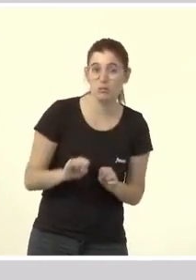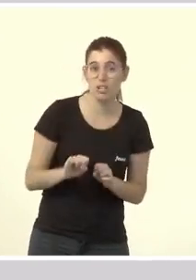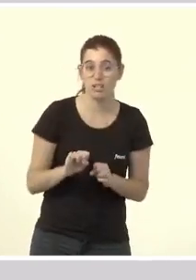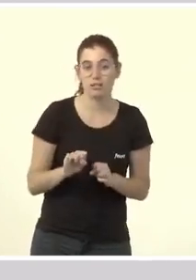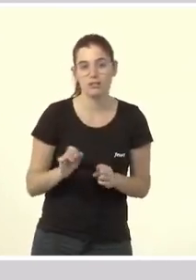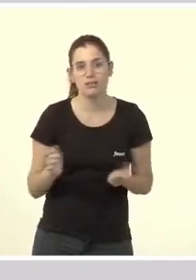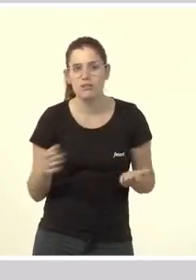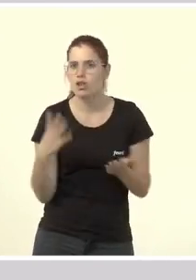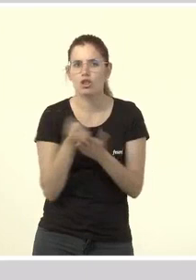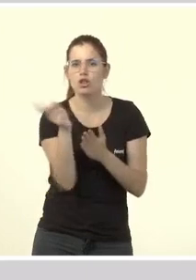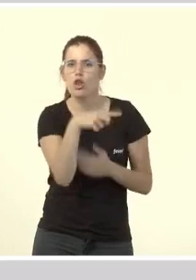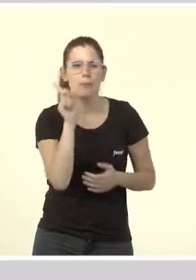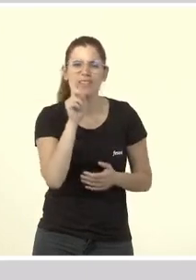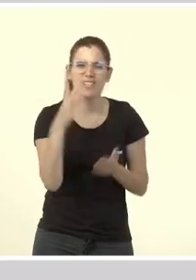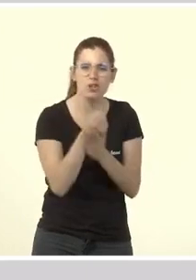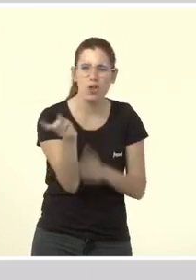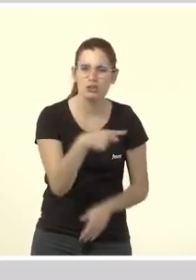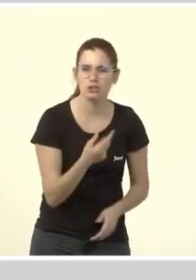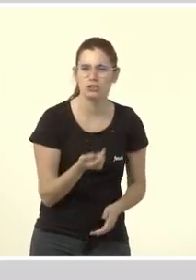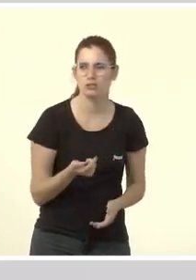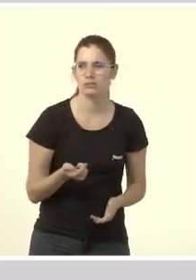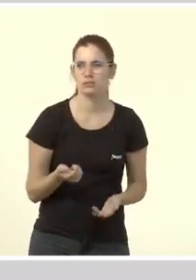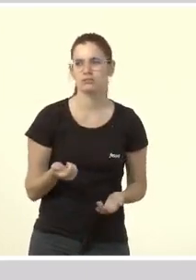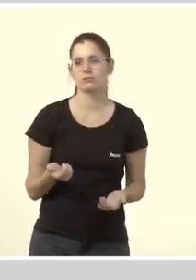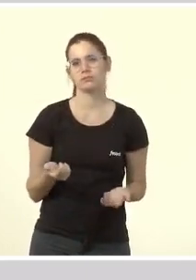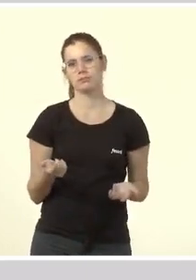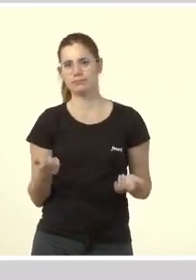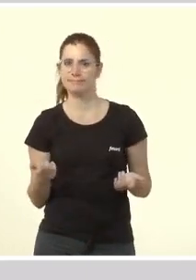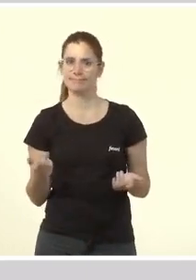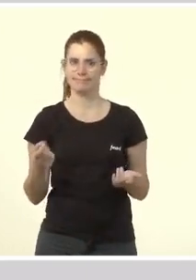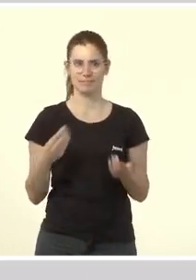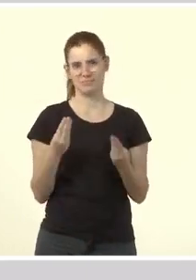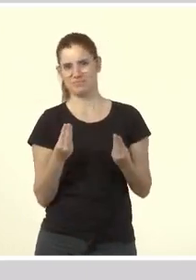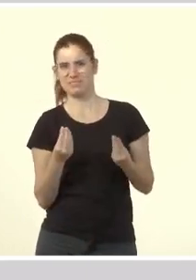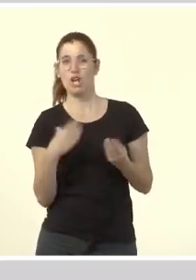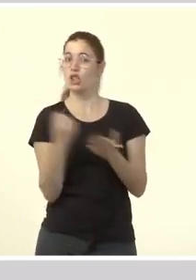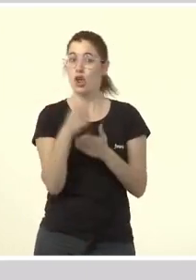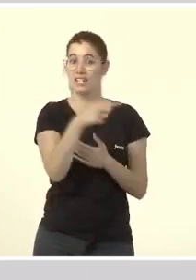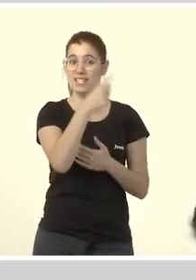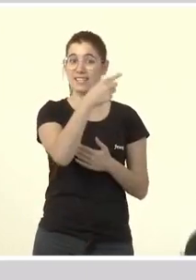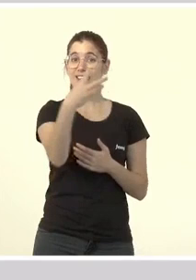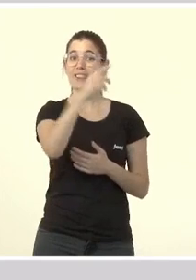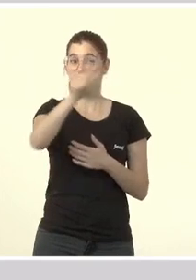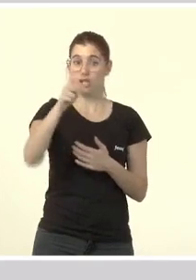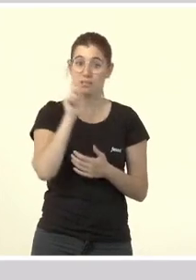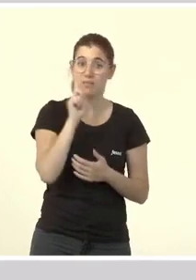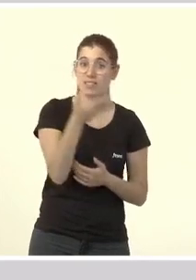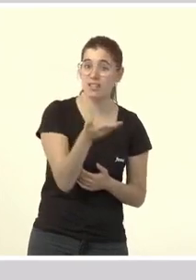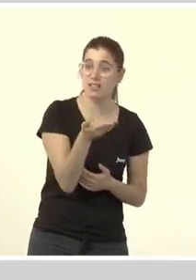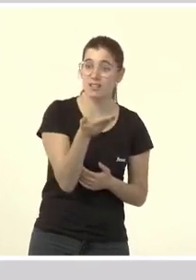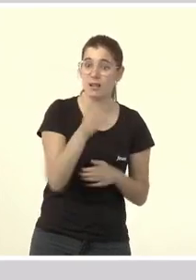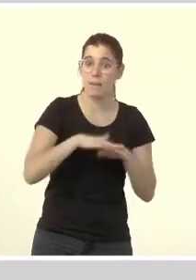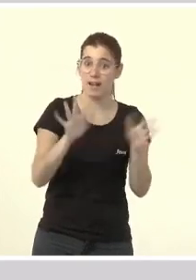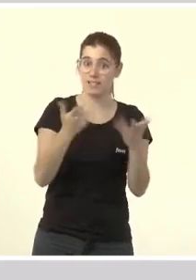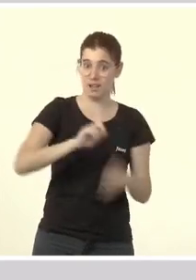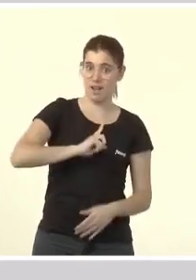Y todas están mentir, todas las personas están mentir, para